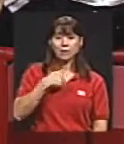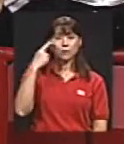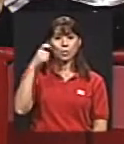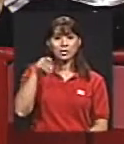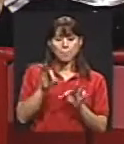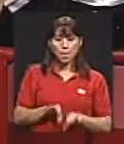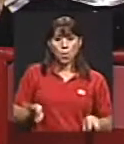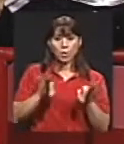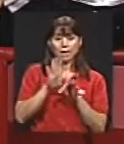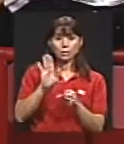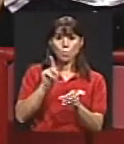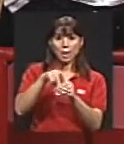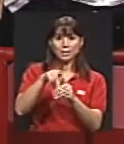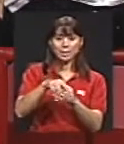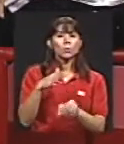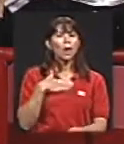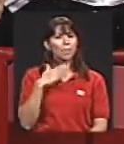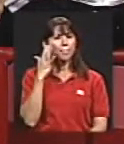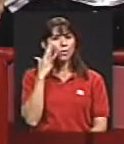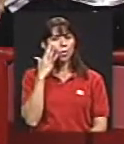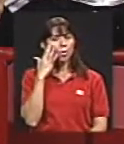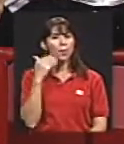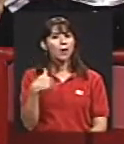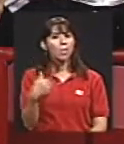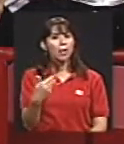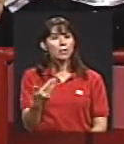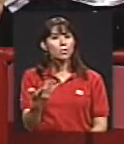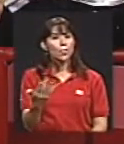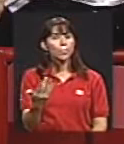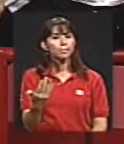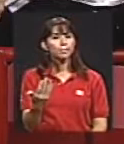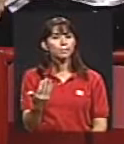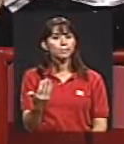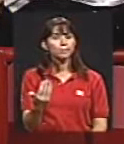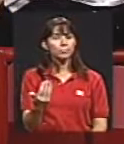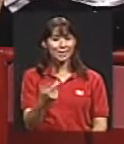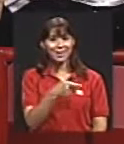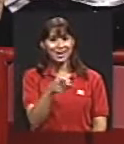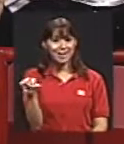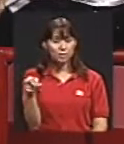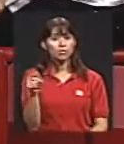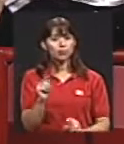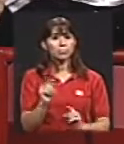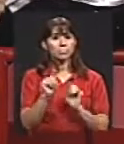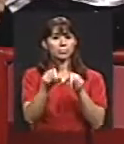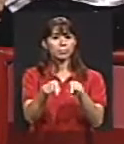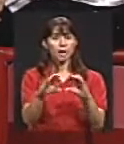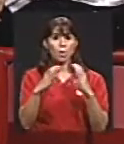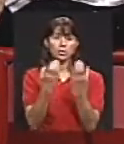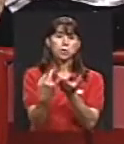tuvo a mí me preocupa cuando cuando ellos llegan a la comisión y dan